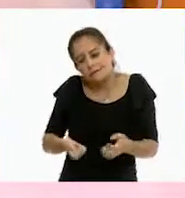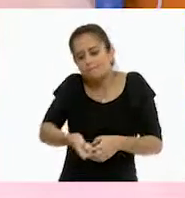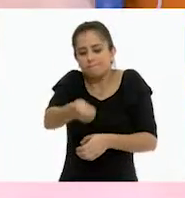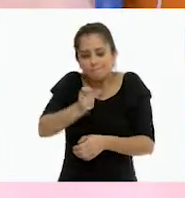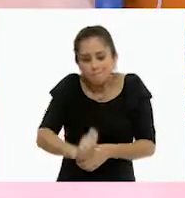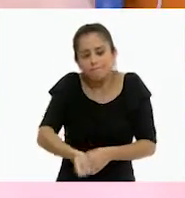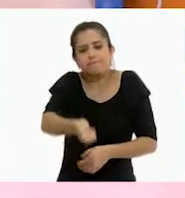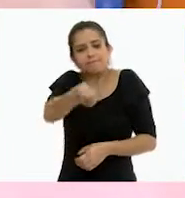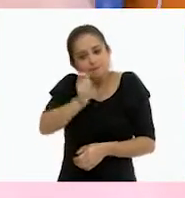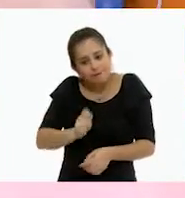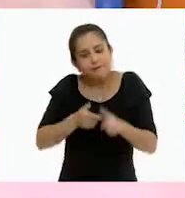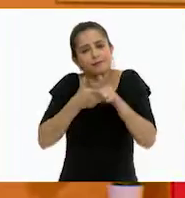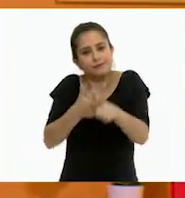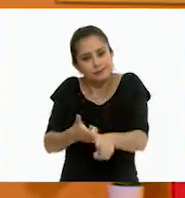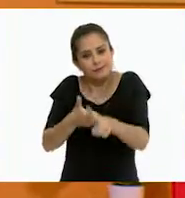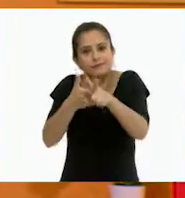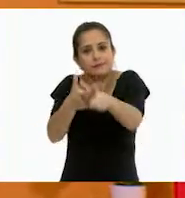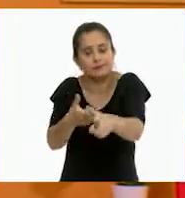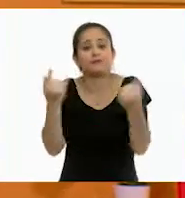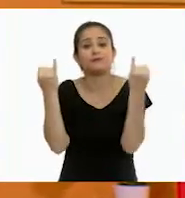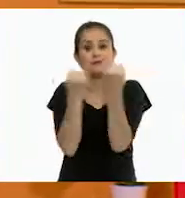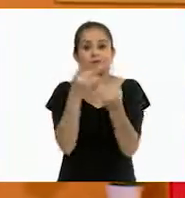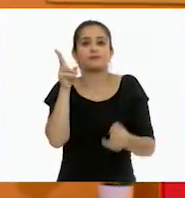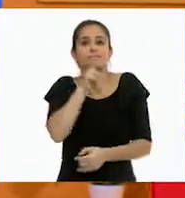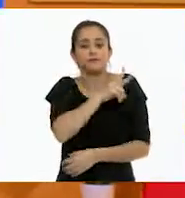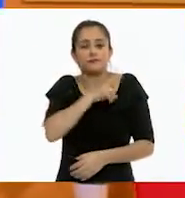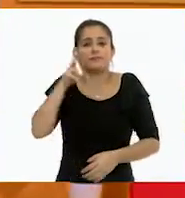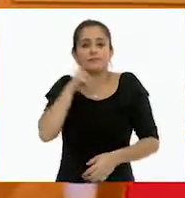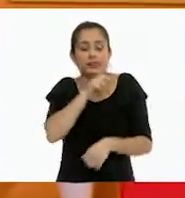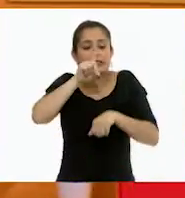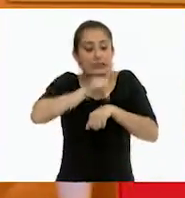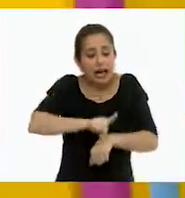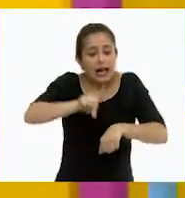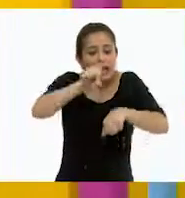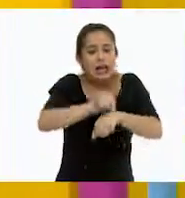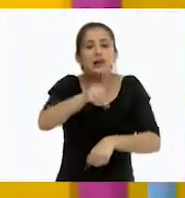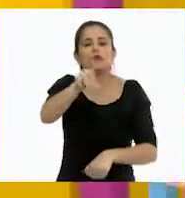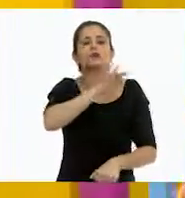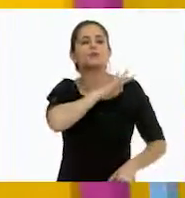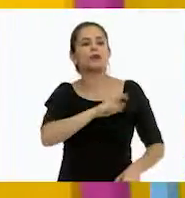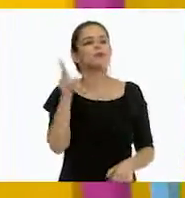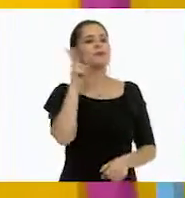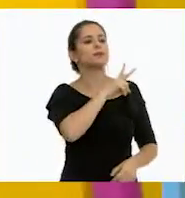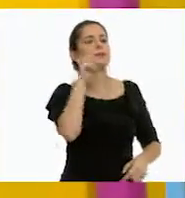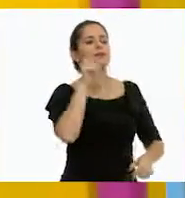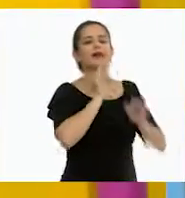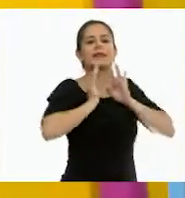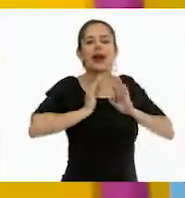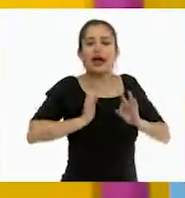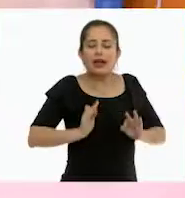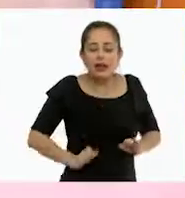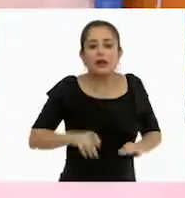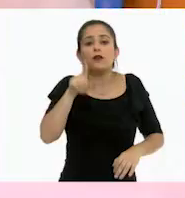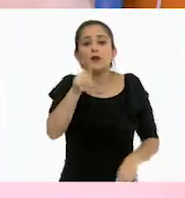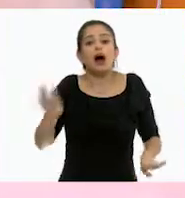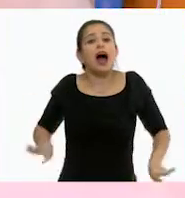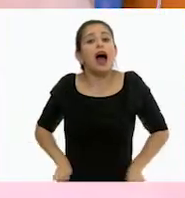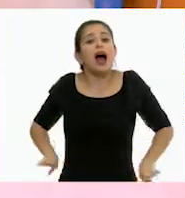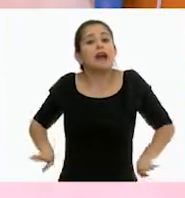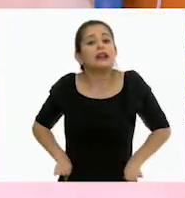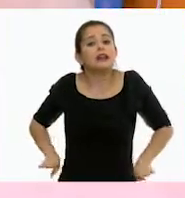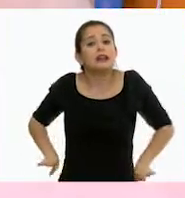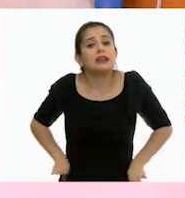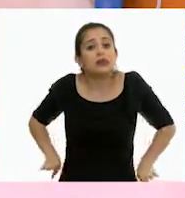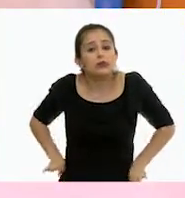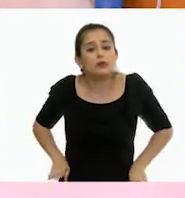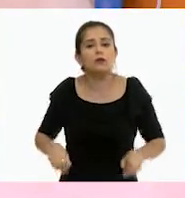los ejercicios de tranquilidad. ¡Mira! ¡Cerca! Casi, casi, ¡bien! Y lo importante es que tú tengas esa actitud. Esa